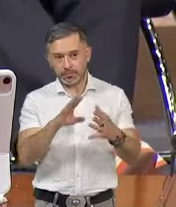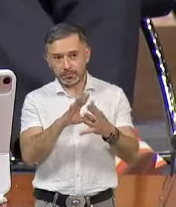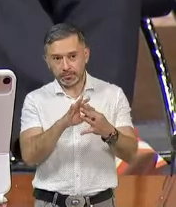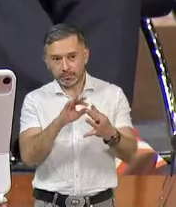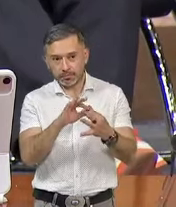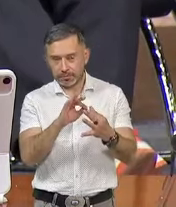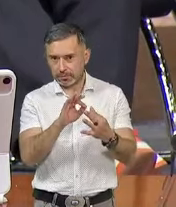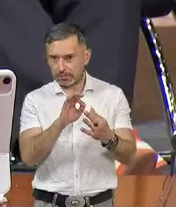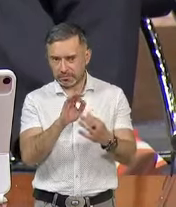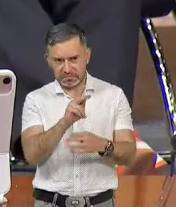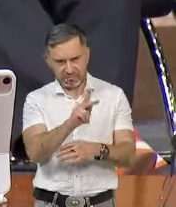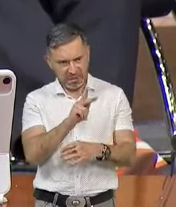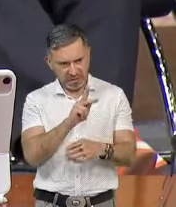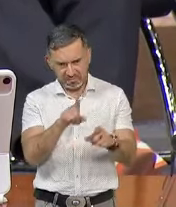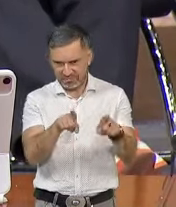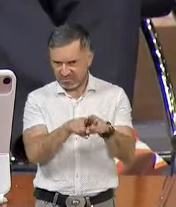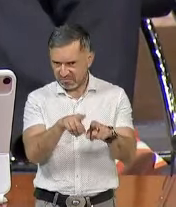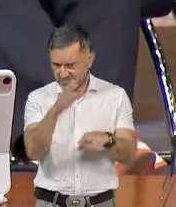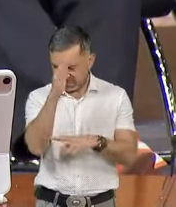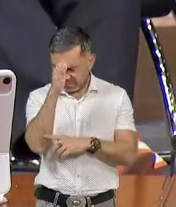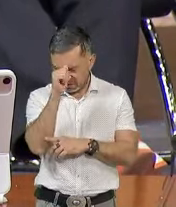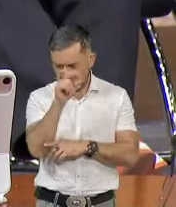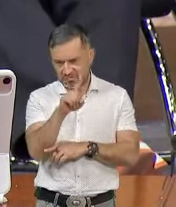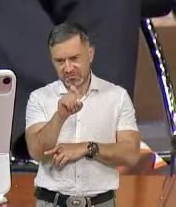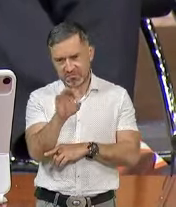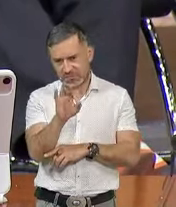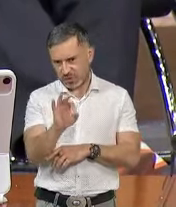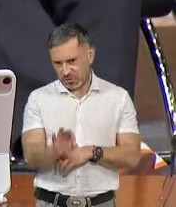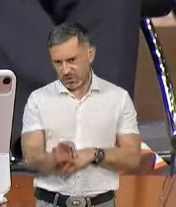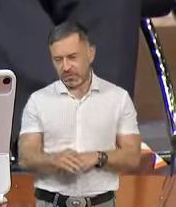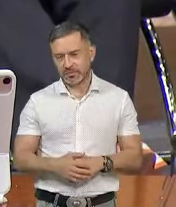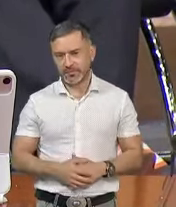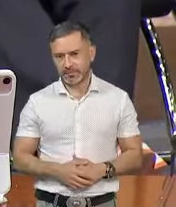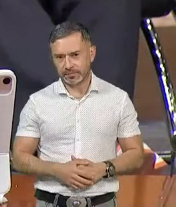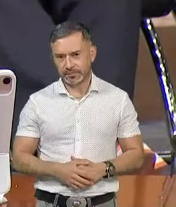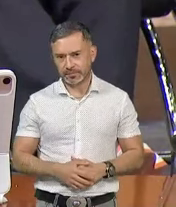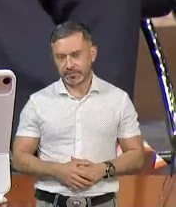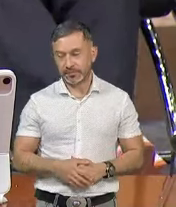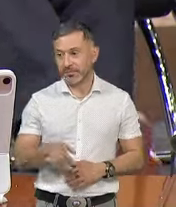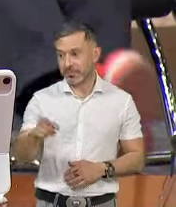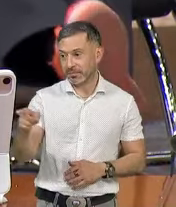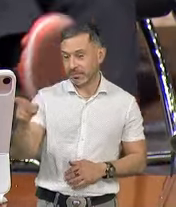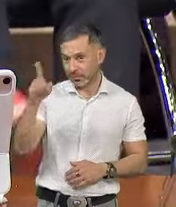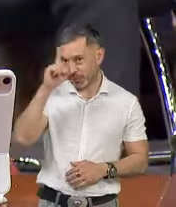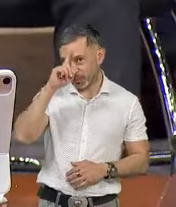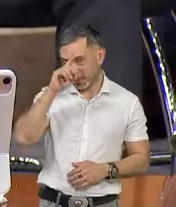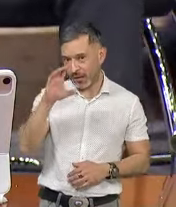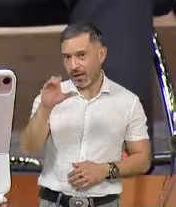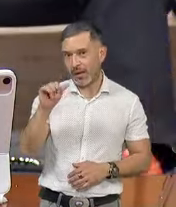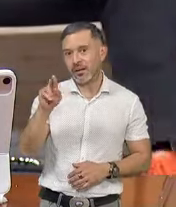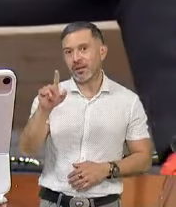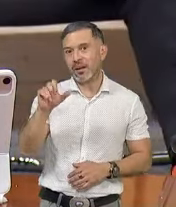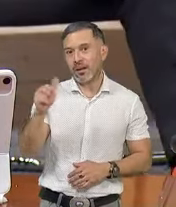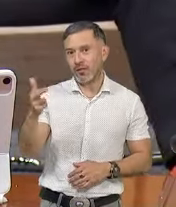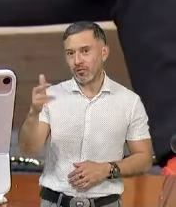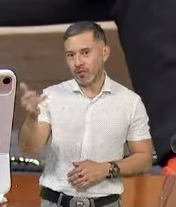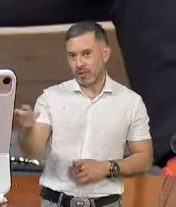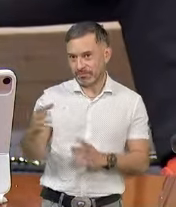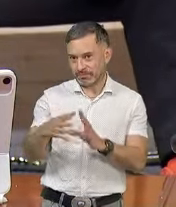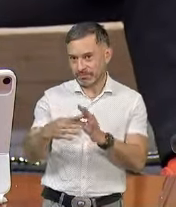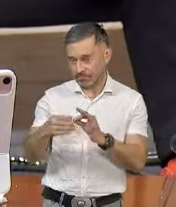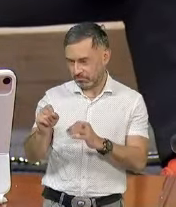que le dijo la consejera Carla humfrey ayer a mí me